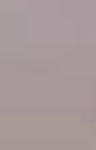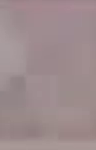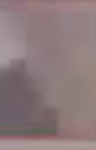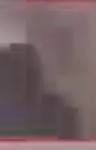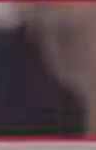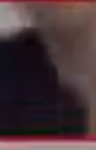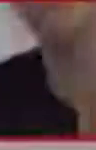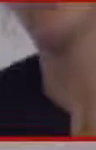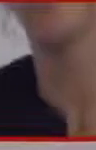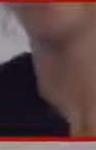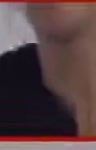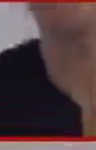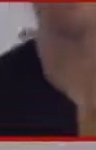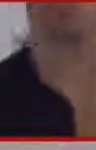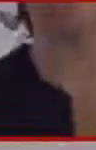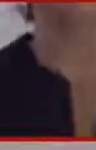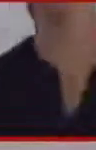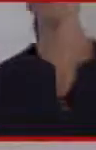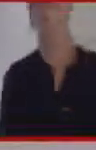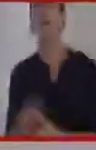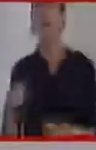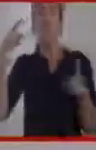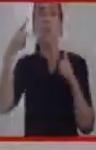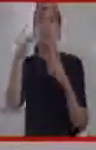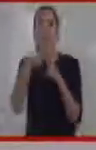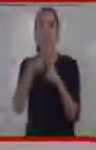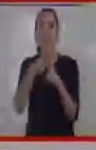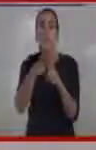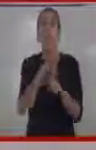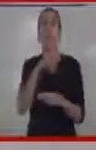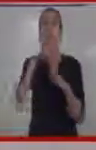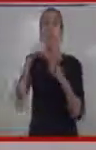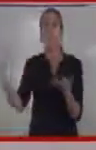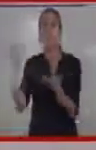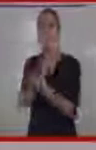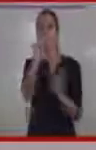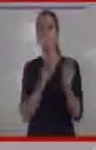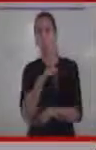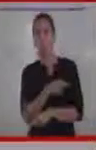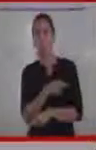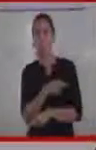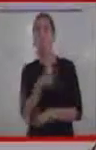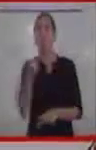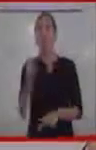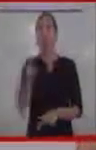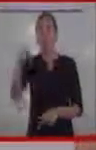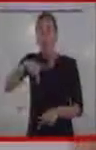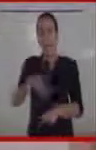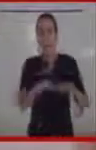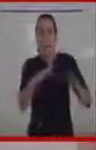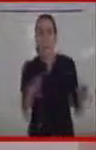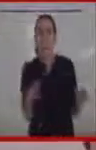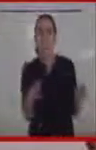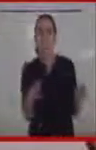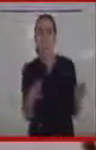beneficiar? Entonces, con el objeto de intentar responder a estas preguntas y tratar sobre la temática de la mesa, pues tenemos hoy aquí